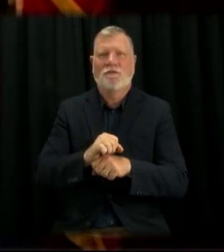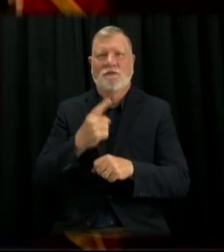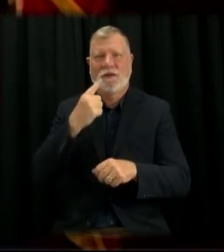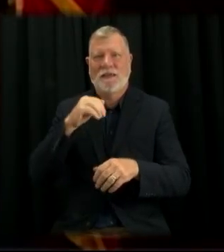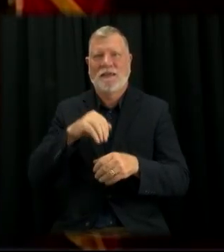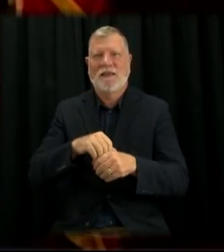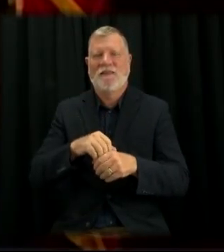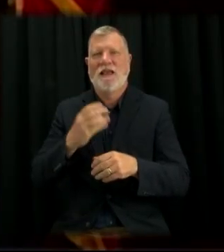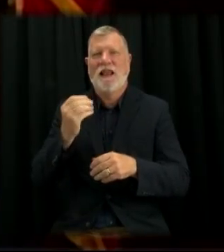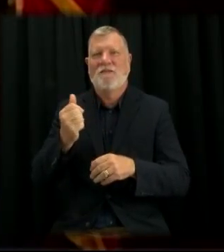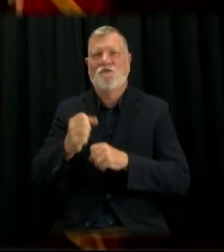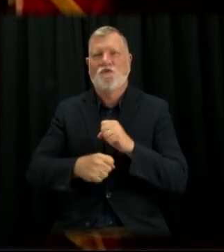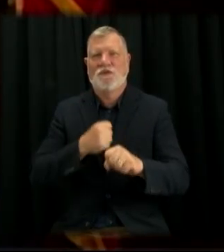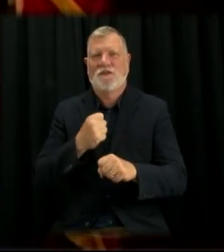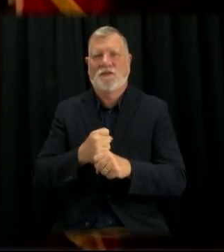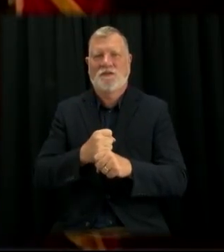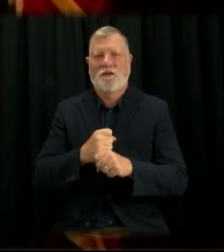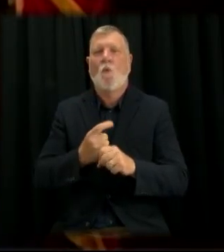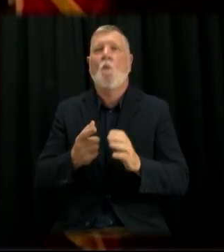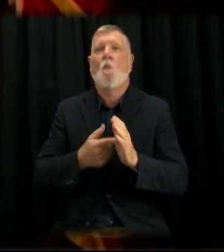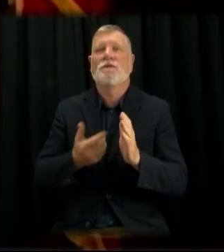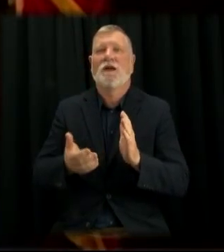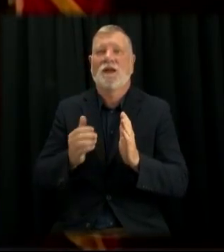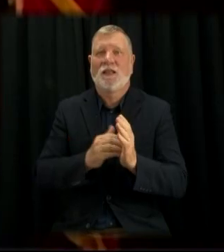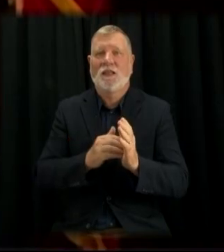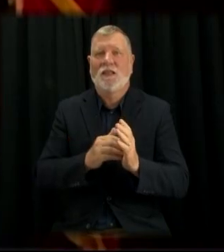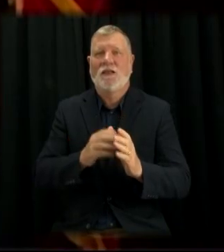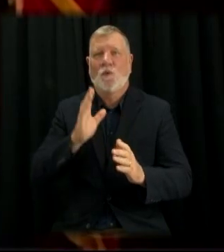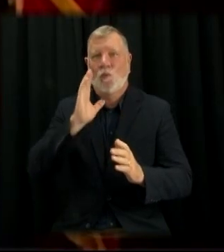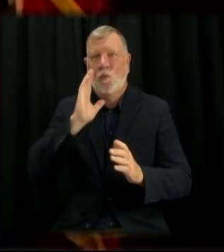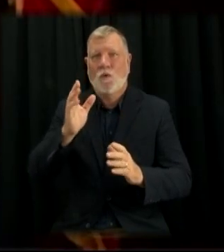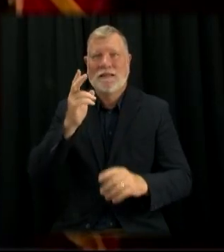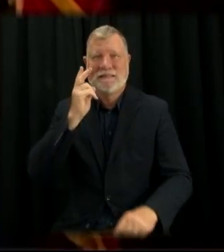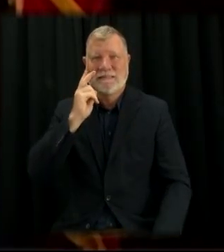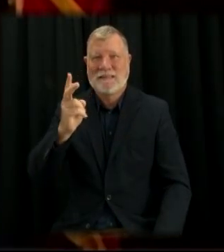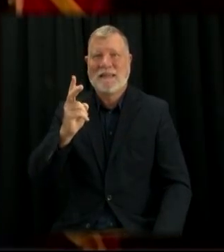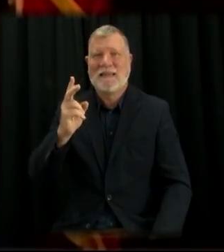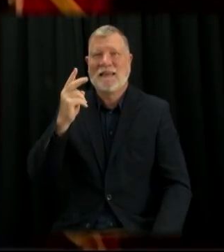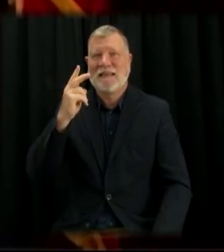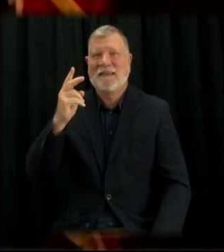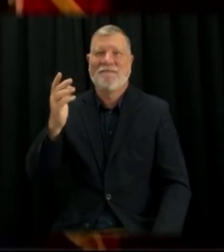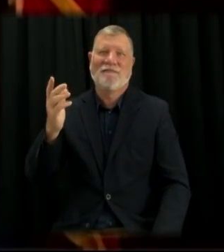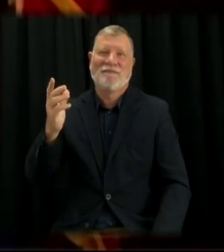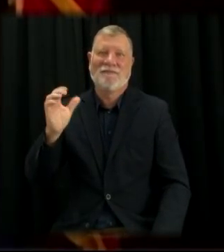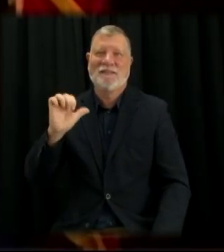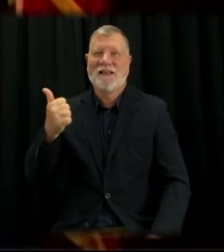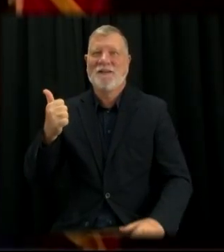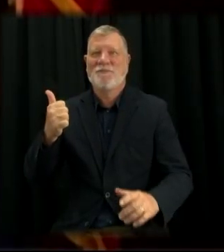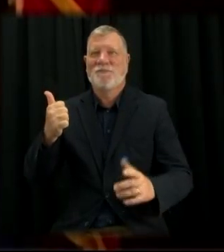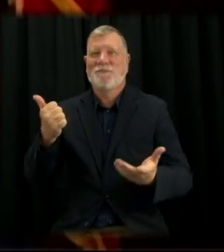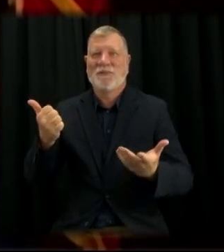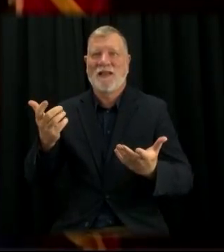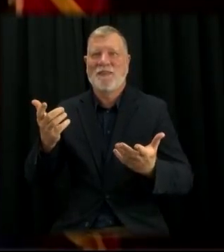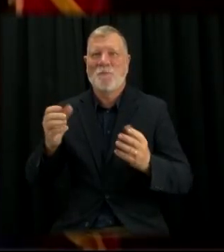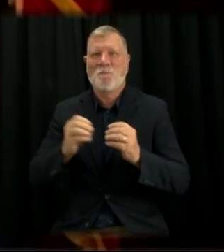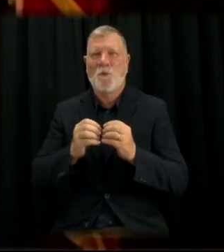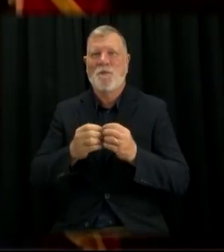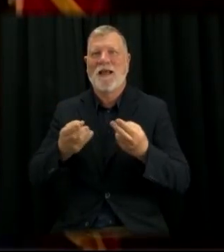de profesionales que trabajan en la Junta de Supervisión, expertos en política pública, individuos de impresionante